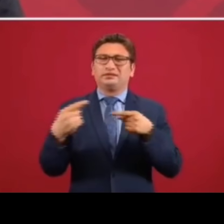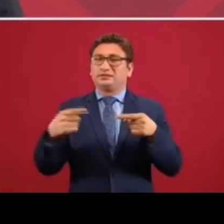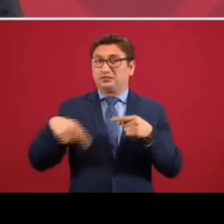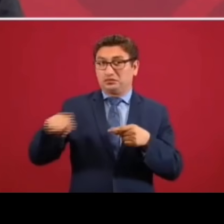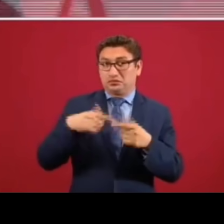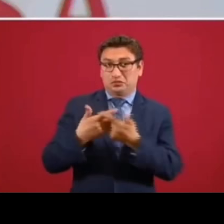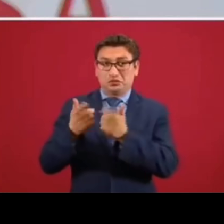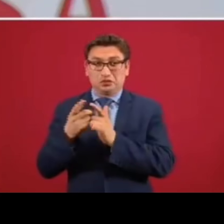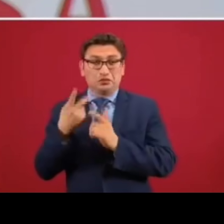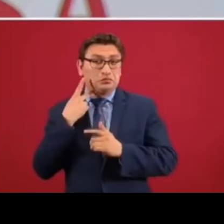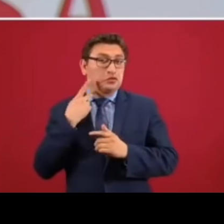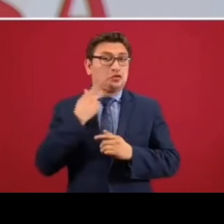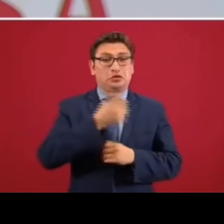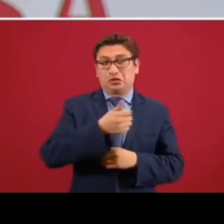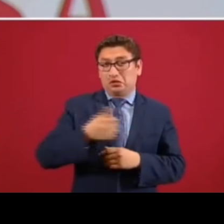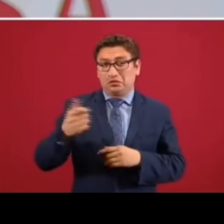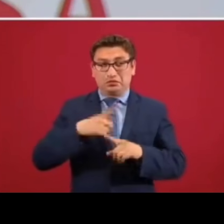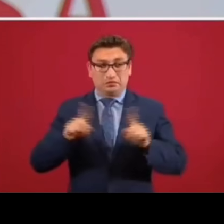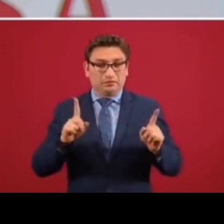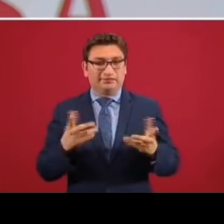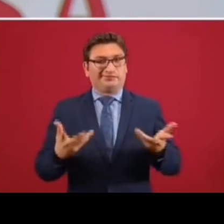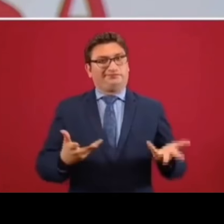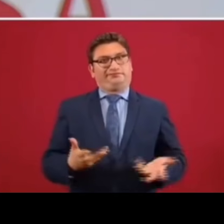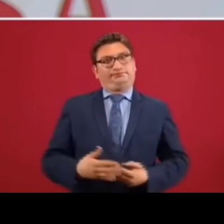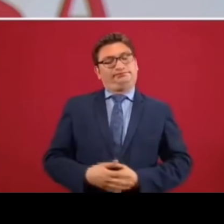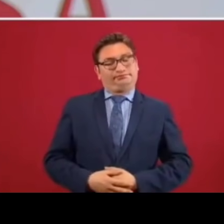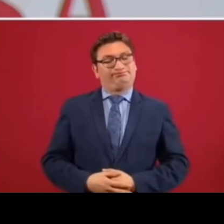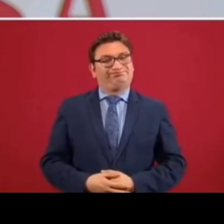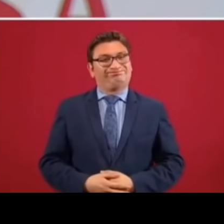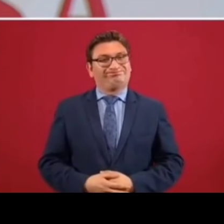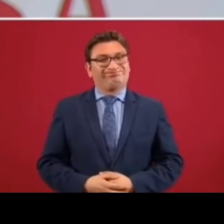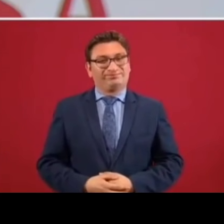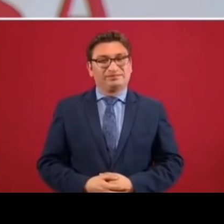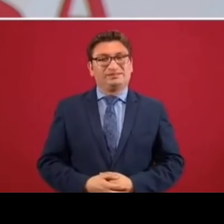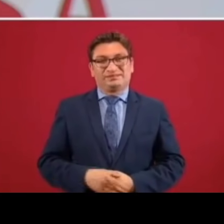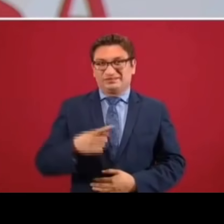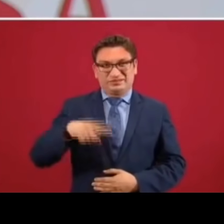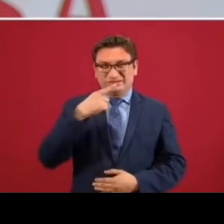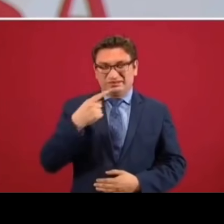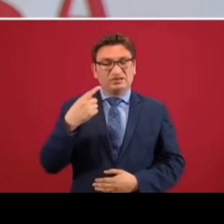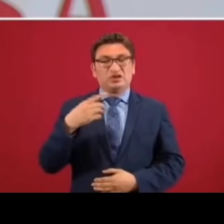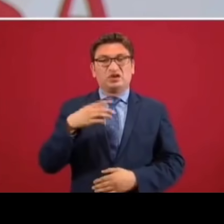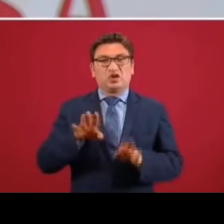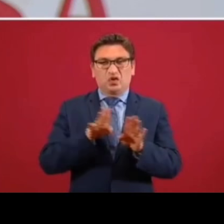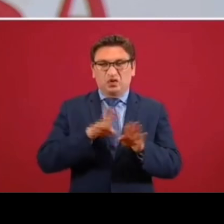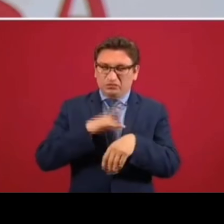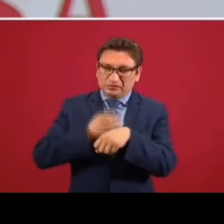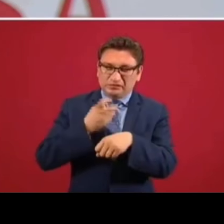políticas, se necesita estar enajenado.